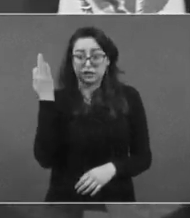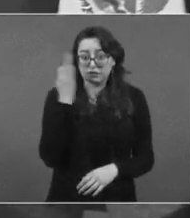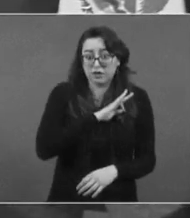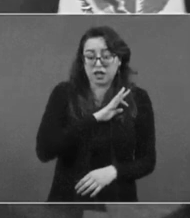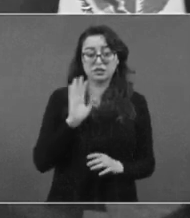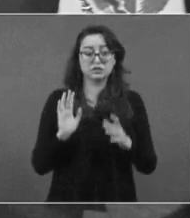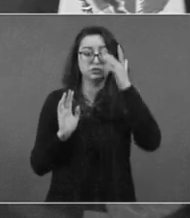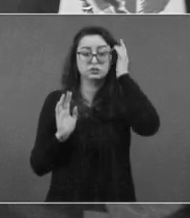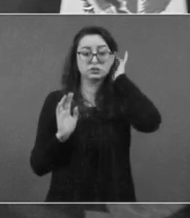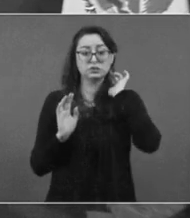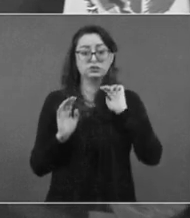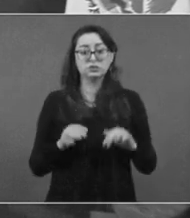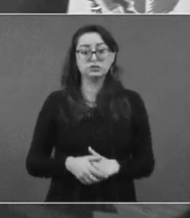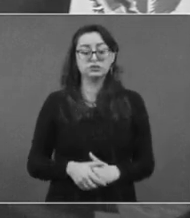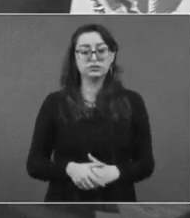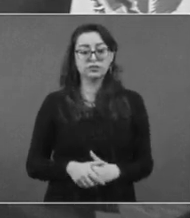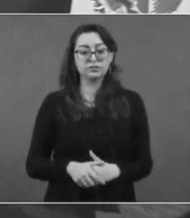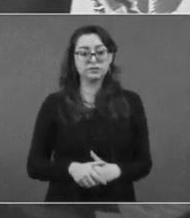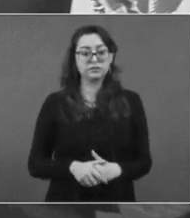¿Sí? ¿El que está allá no es el presidente? Sí.